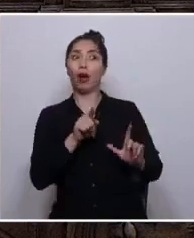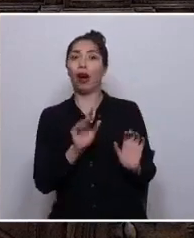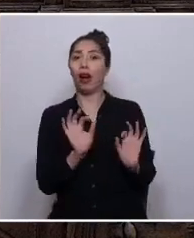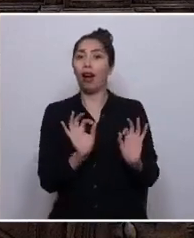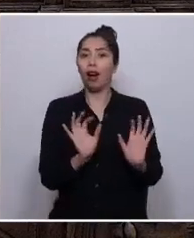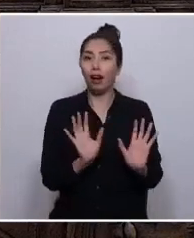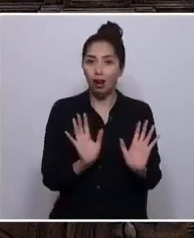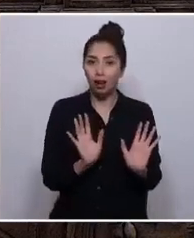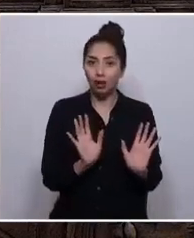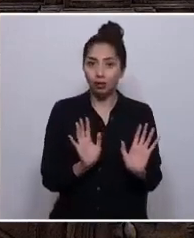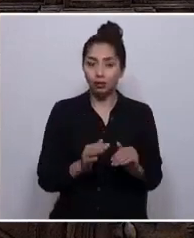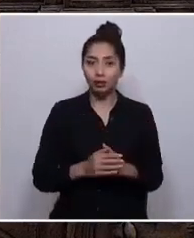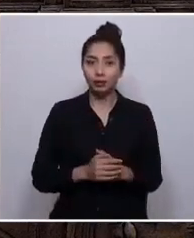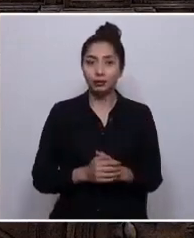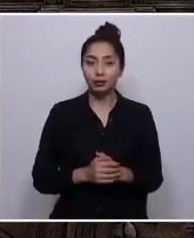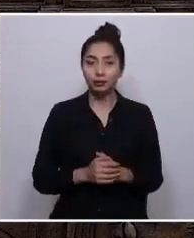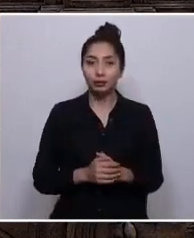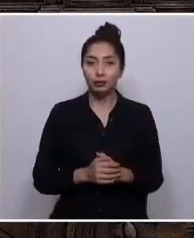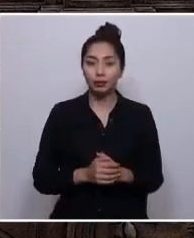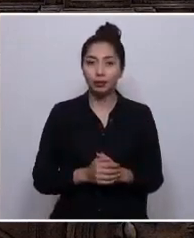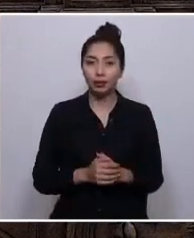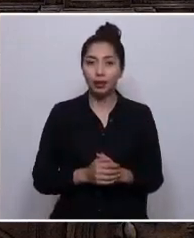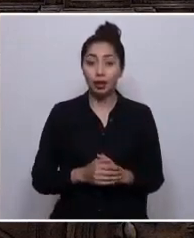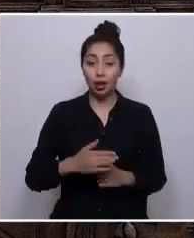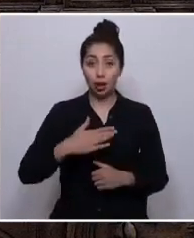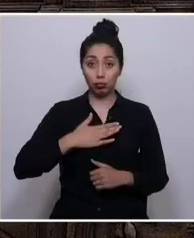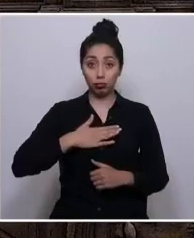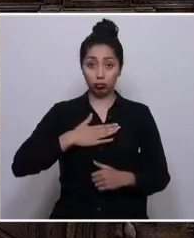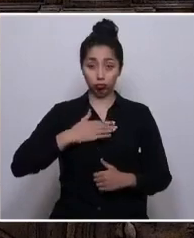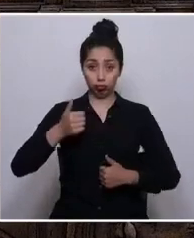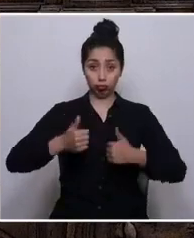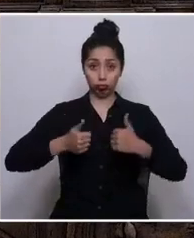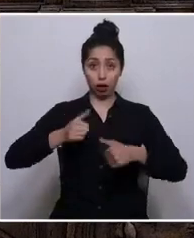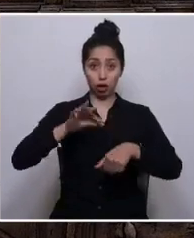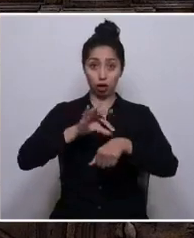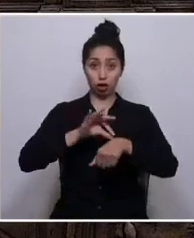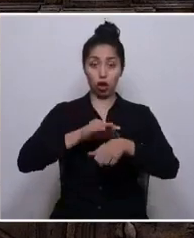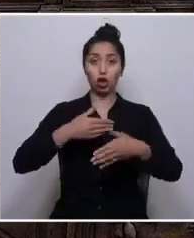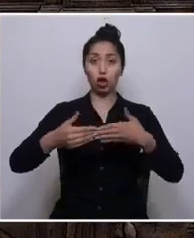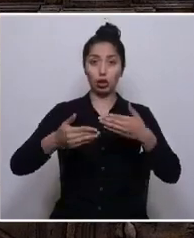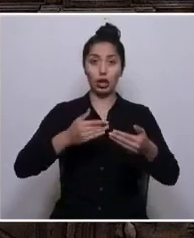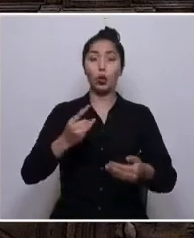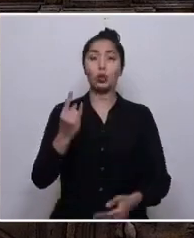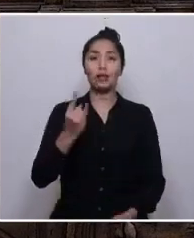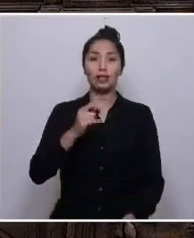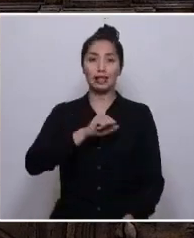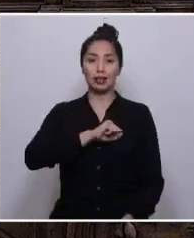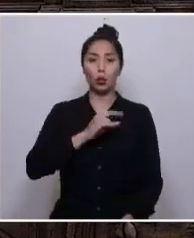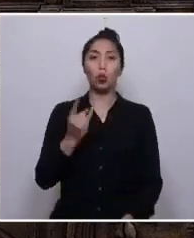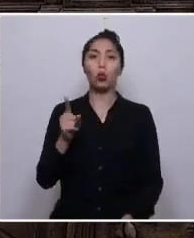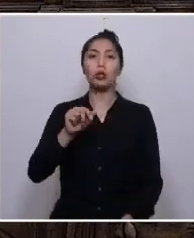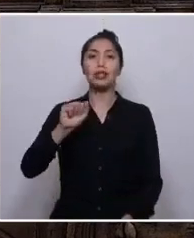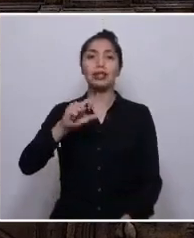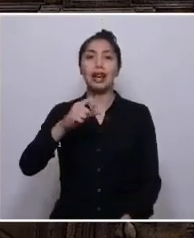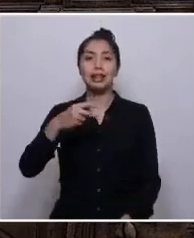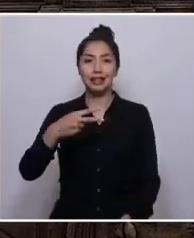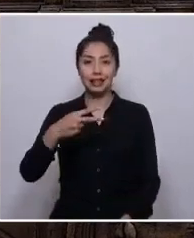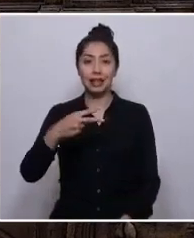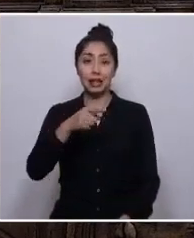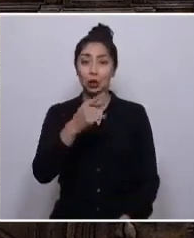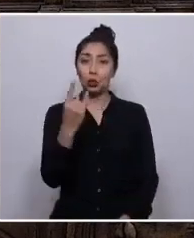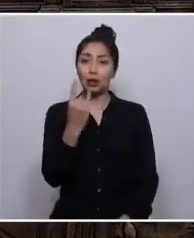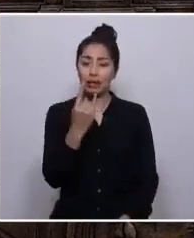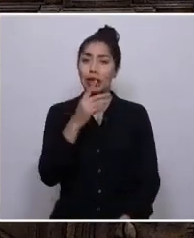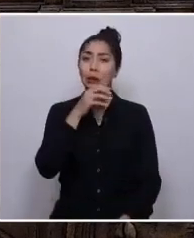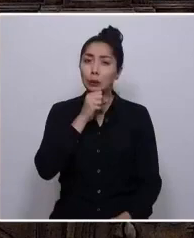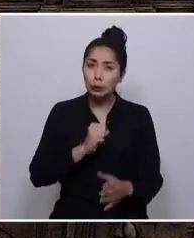sean incompetentes mi formación médica la dice la universidad de santiago usach universidad que se resistió y resiste